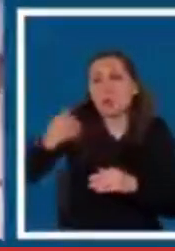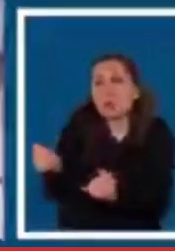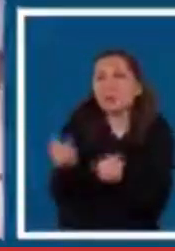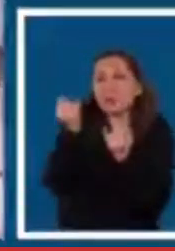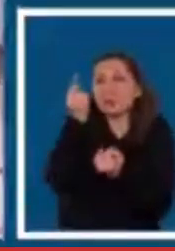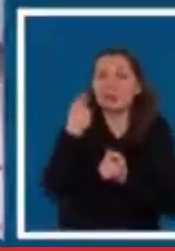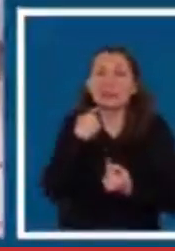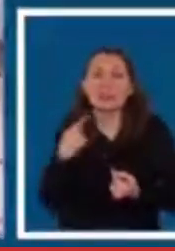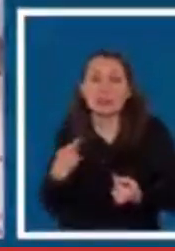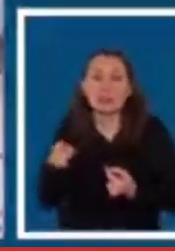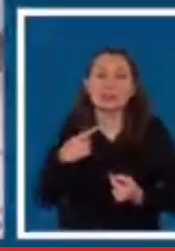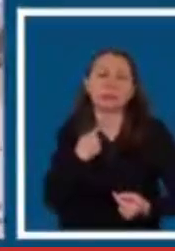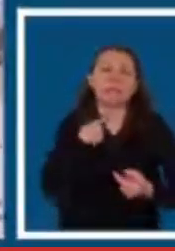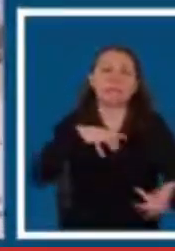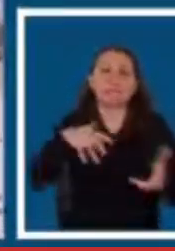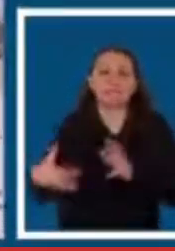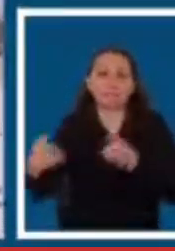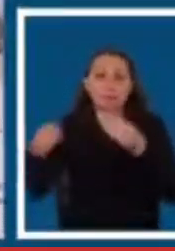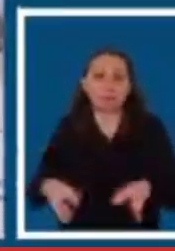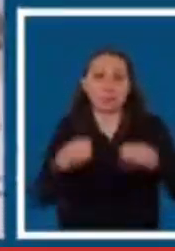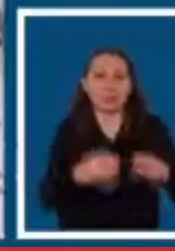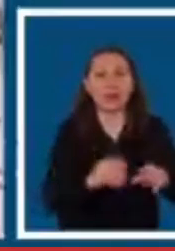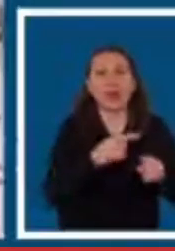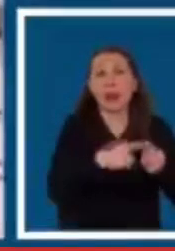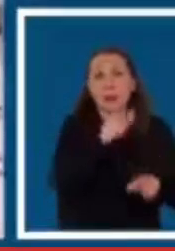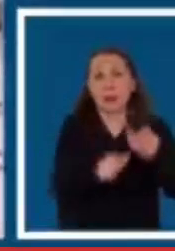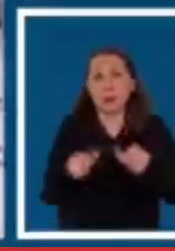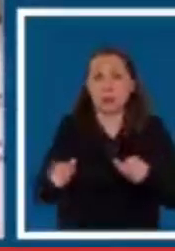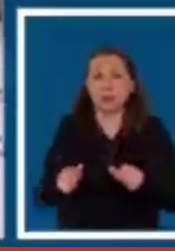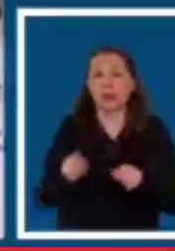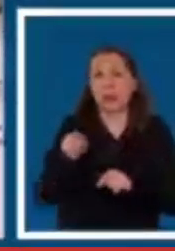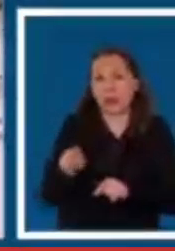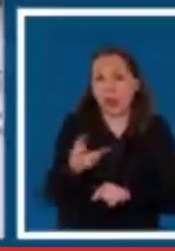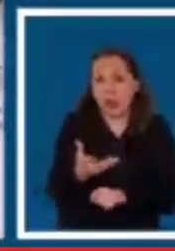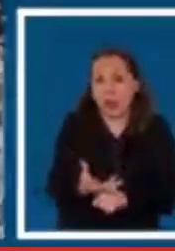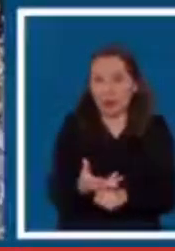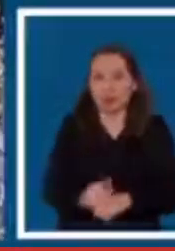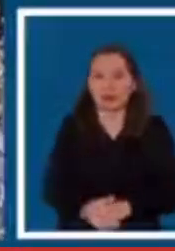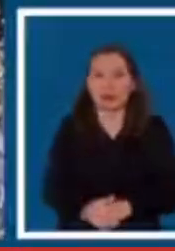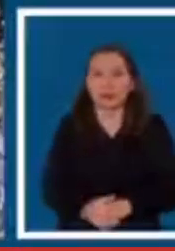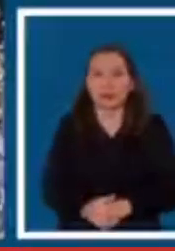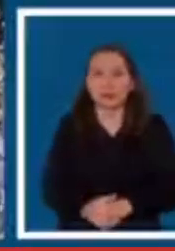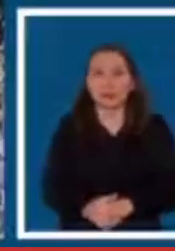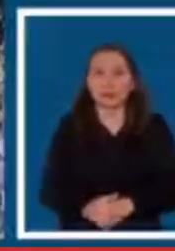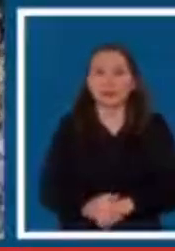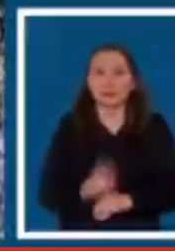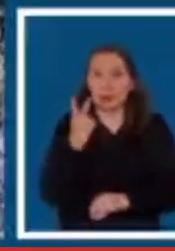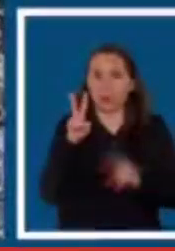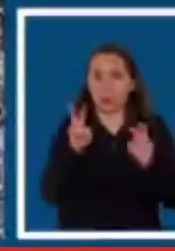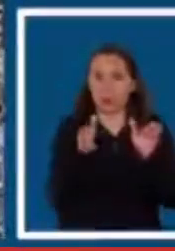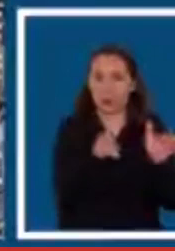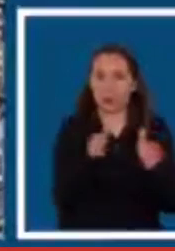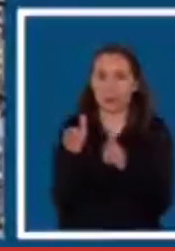de las afectaciones en la producción que las distintas personas puedan haber tenido Y en dos áreas